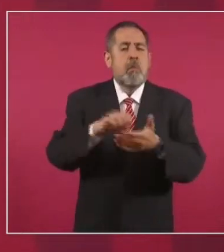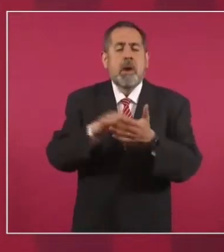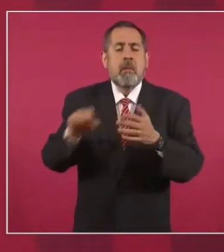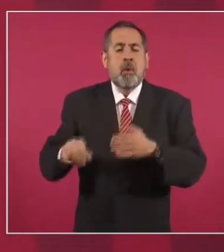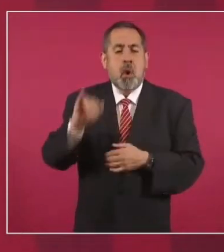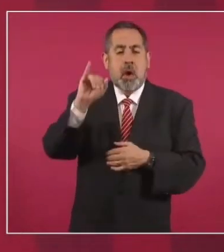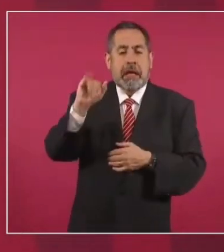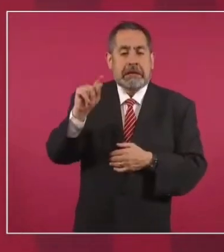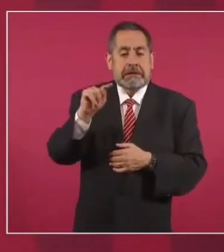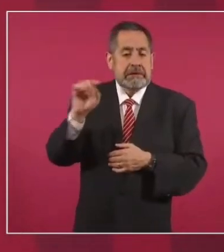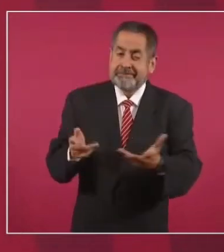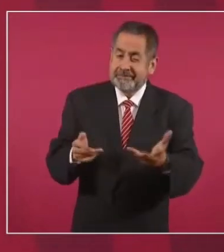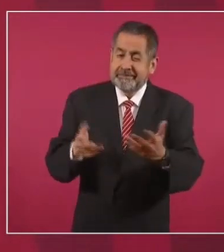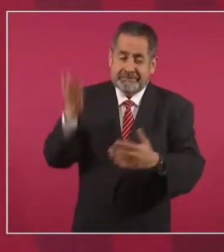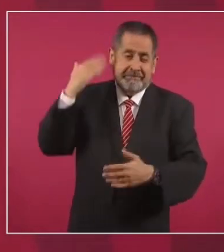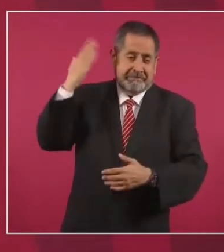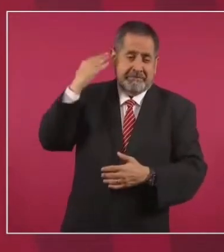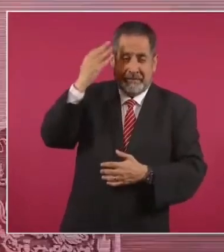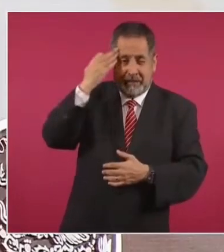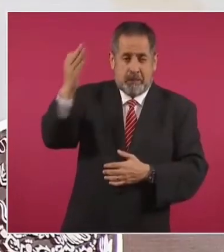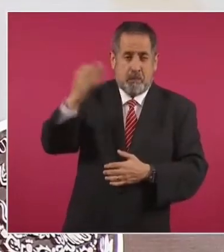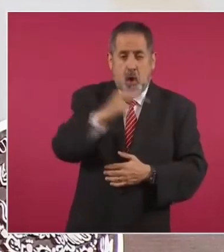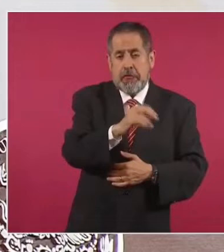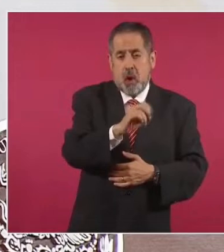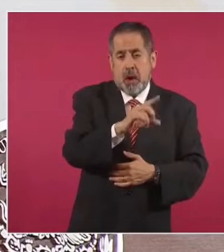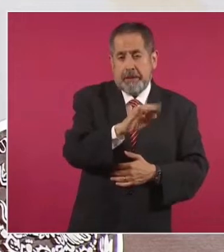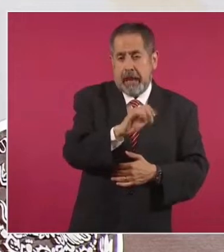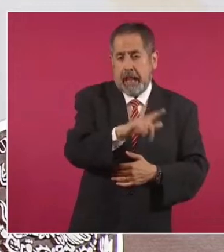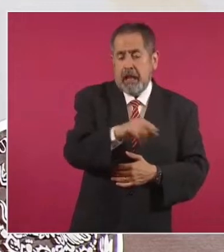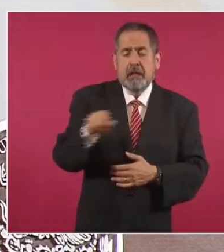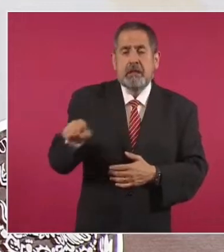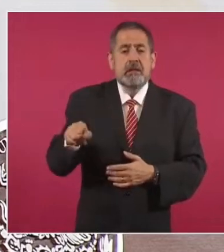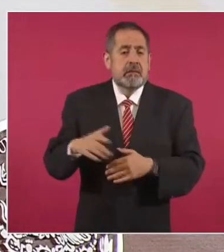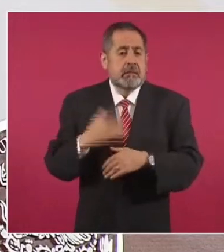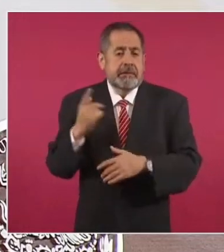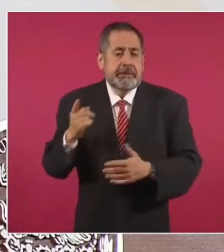un cascarón, porque